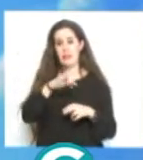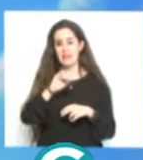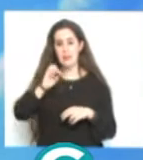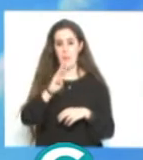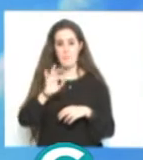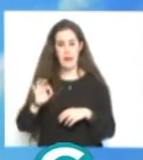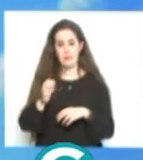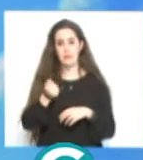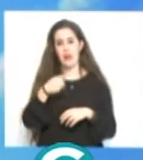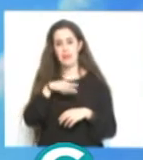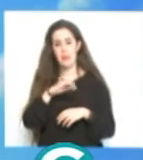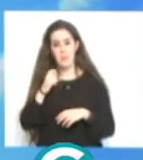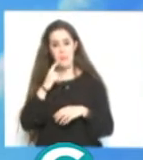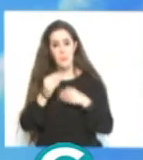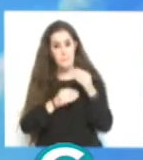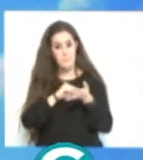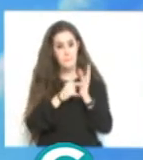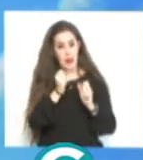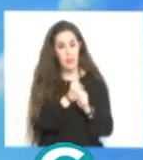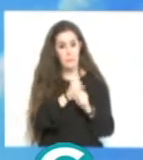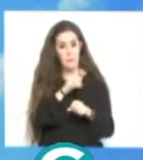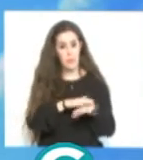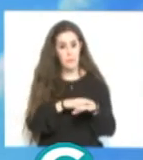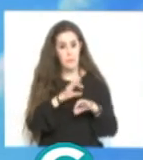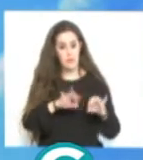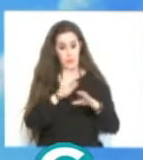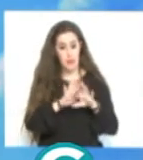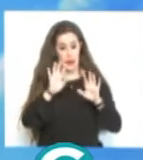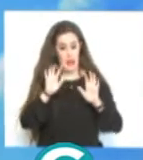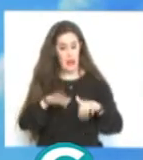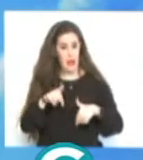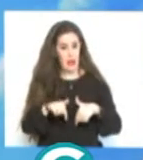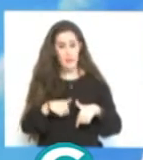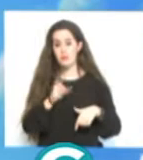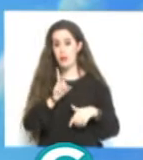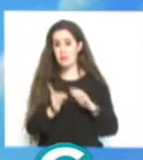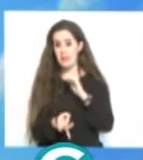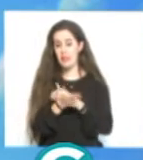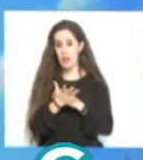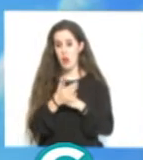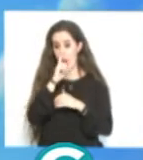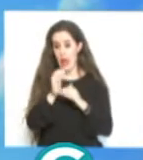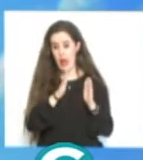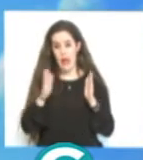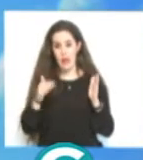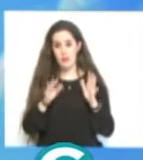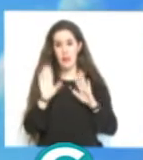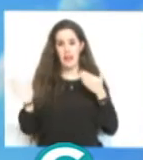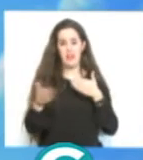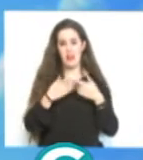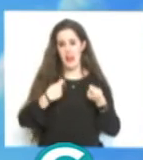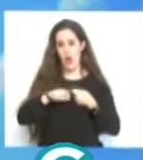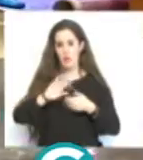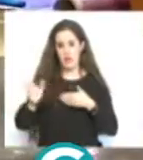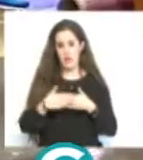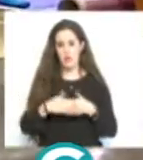El Plenca y las ATIPE fueron planes de empleo específicos para la provincia de Cádiz y solo generó con los años el cierre de negocios.